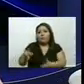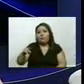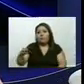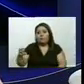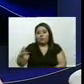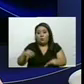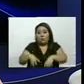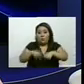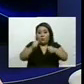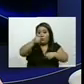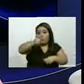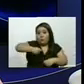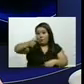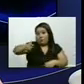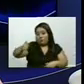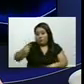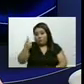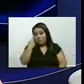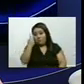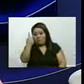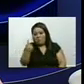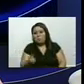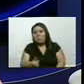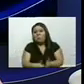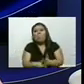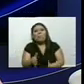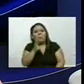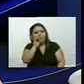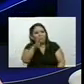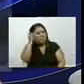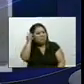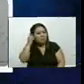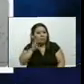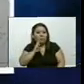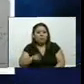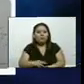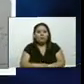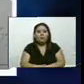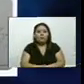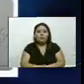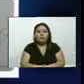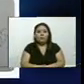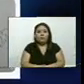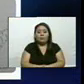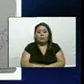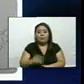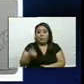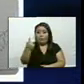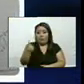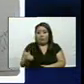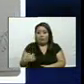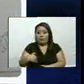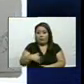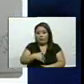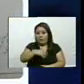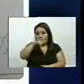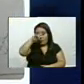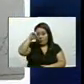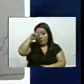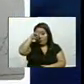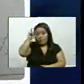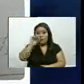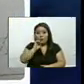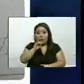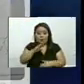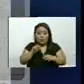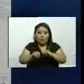cuotas laborales. Veamos también la respuesta del edil Roberto Dawison. El ministro de Trabajo, Rolando Castro, dio a